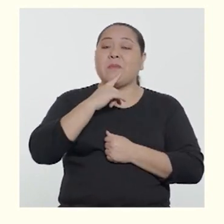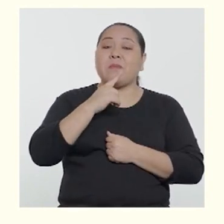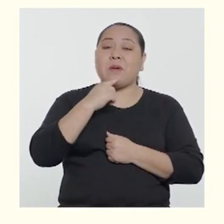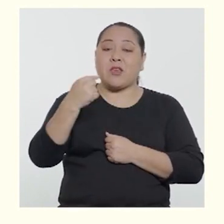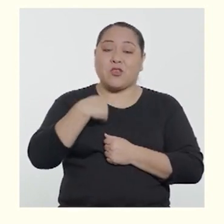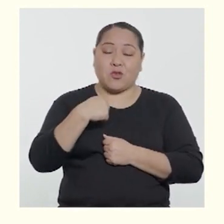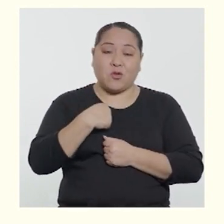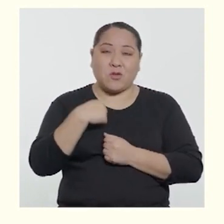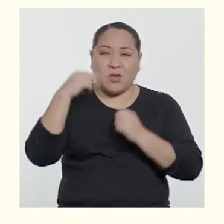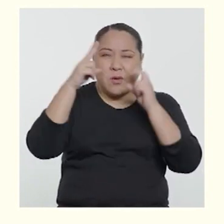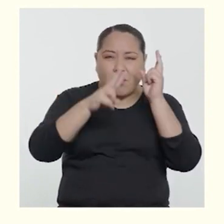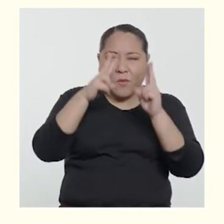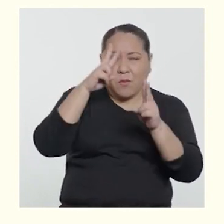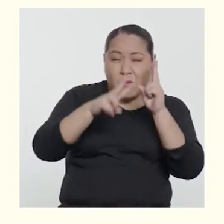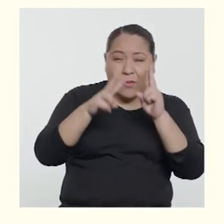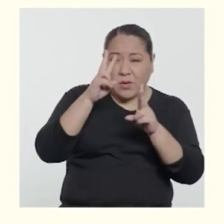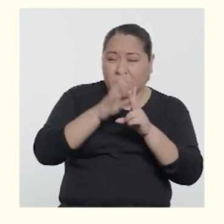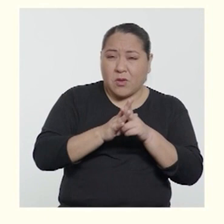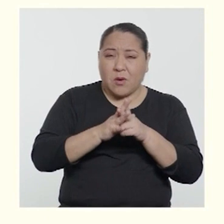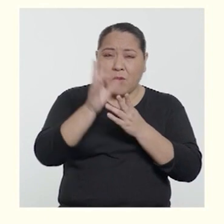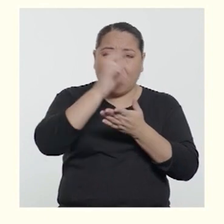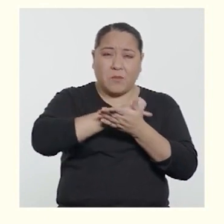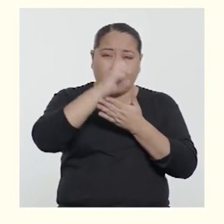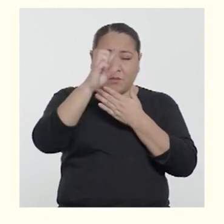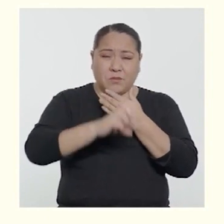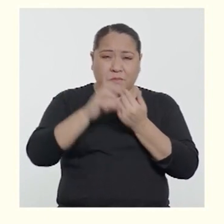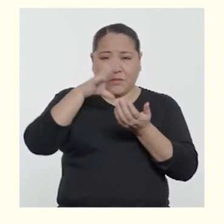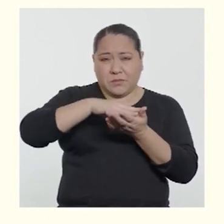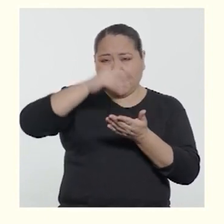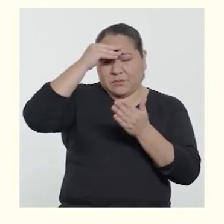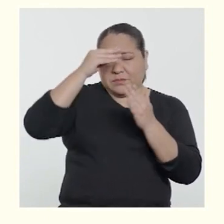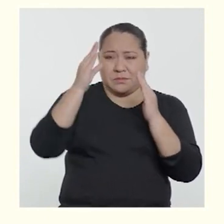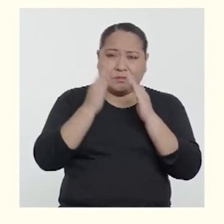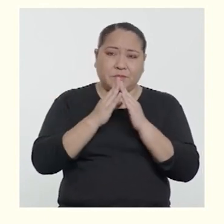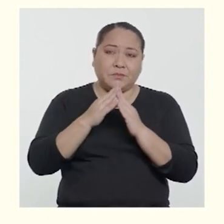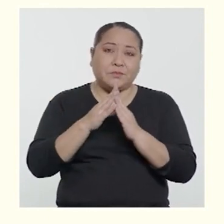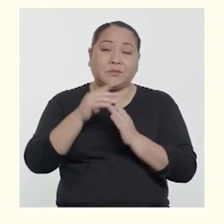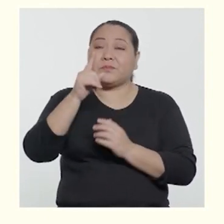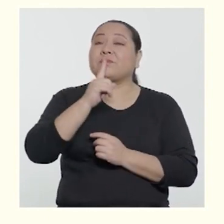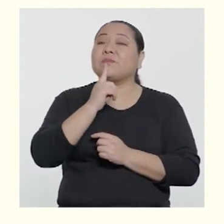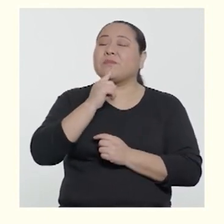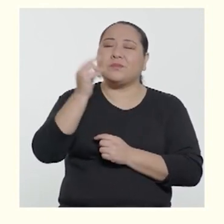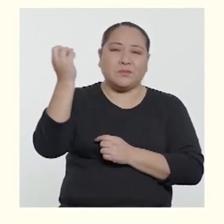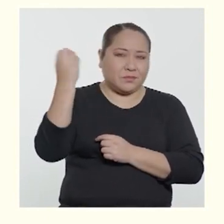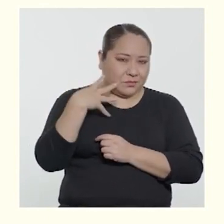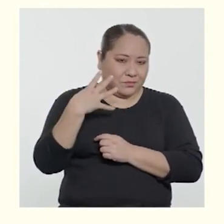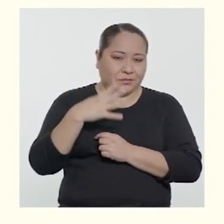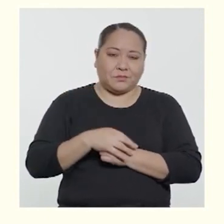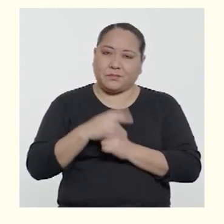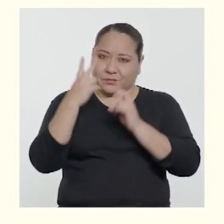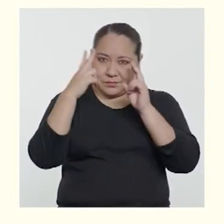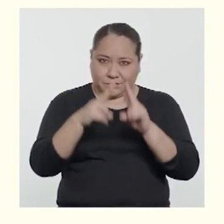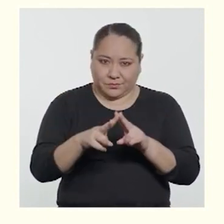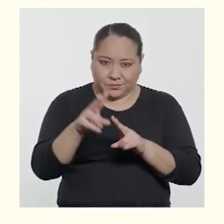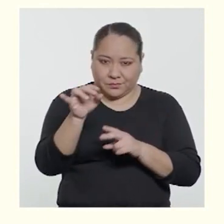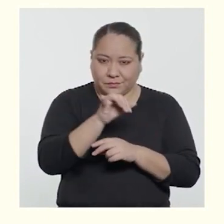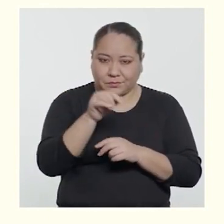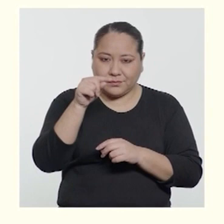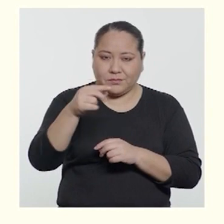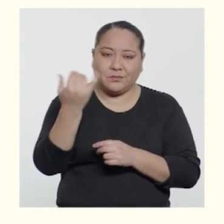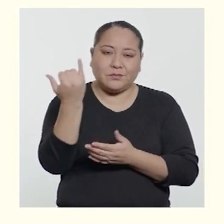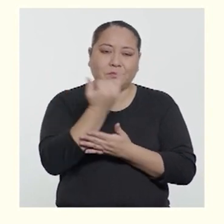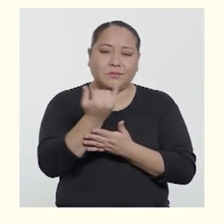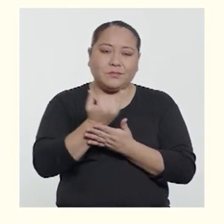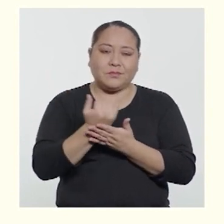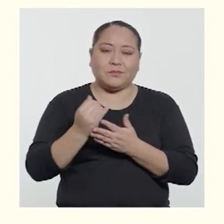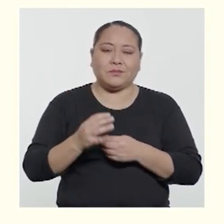papá y yo estábamos viendo el programa de Aprendo en Casa cuando él me dio una idea. Miren, así va a